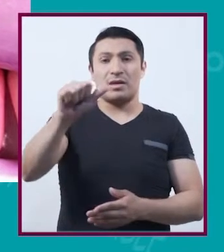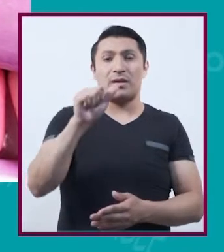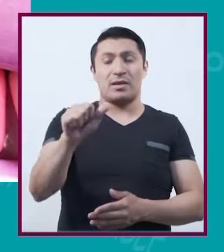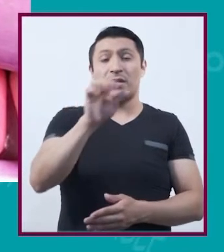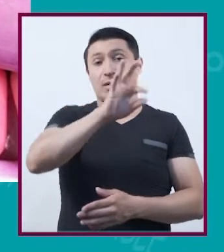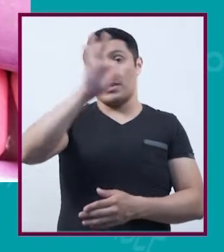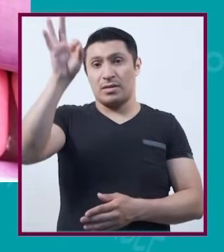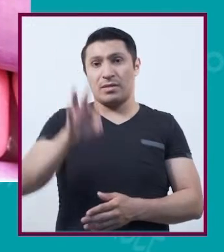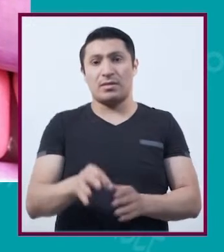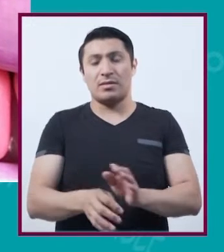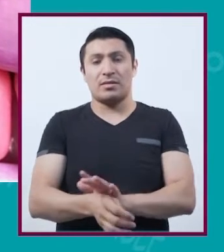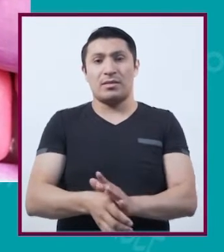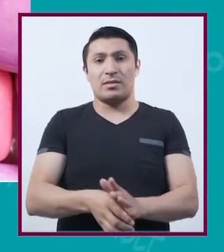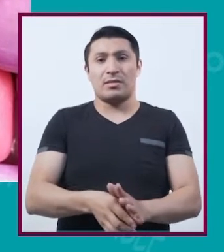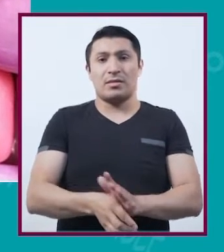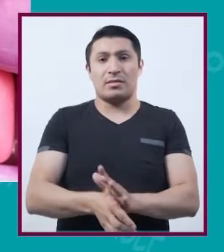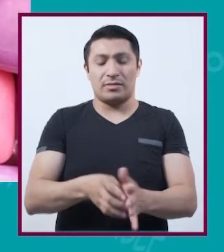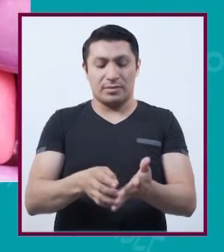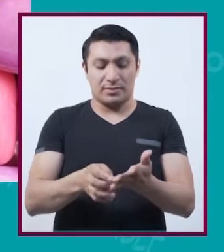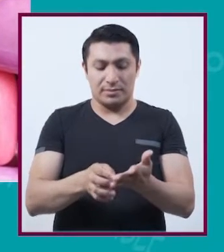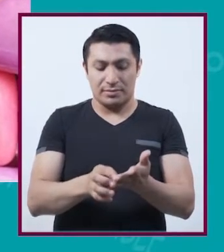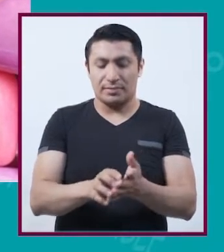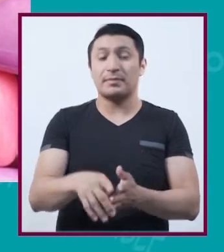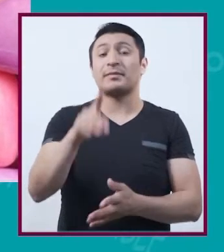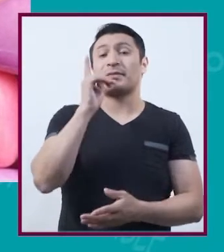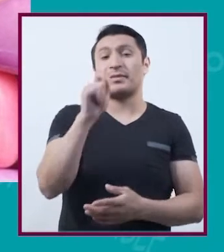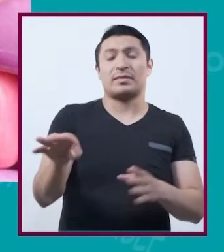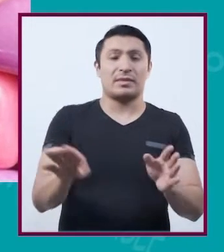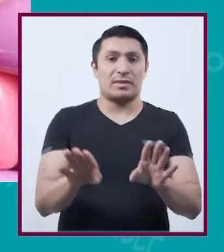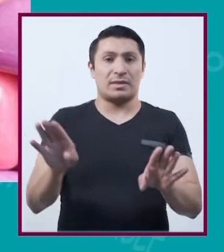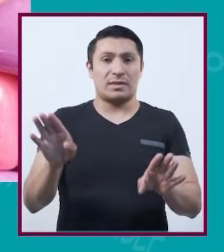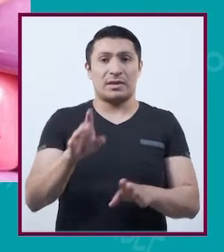de 2010 el IVA es de 16%.